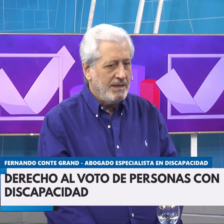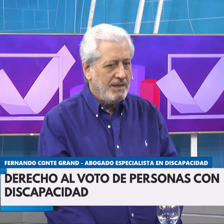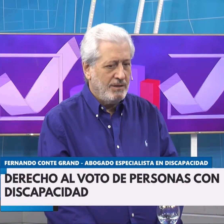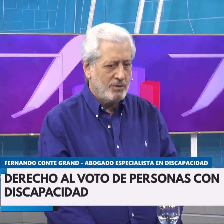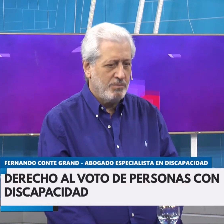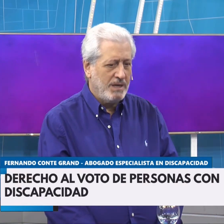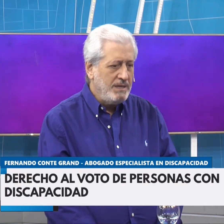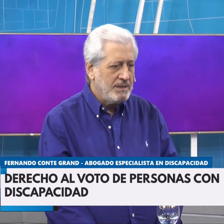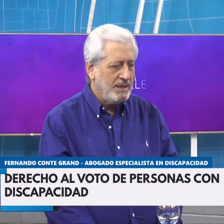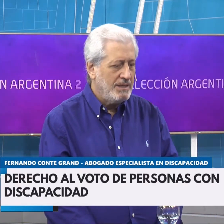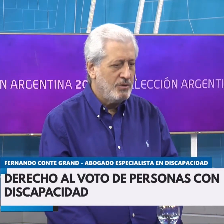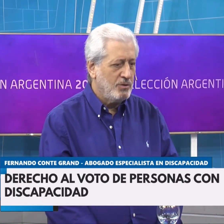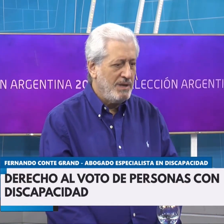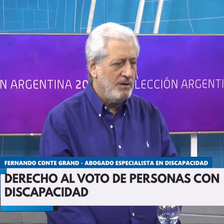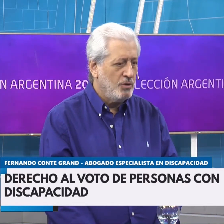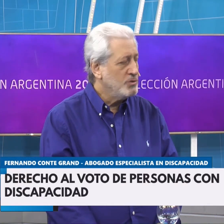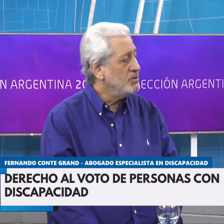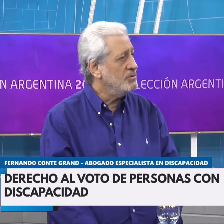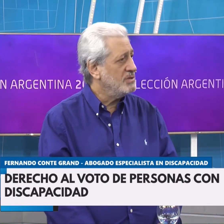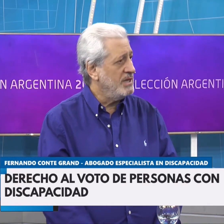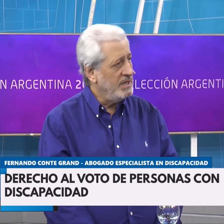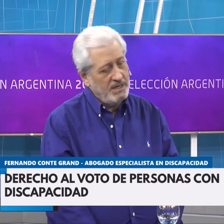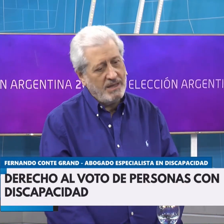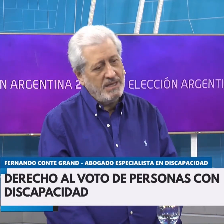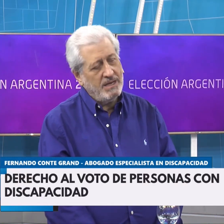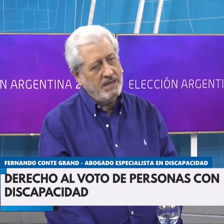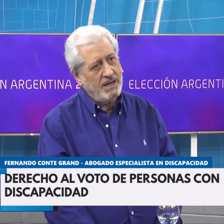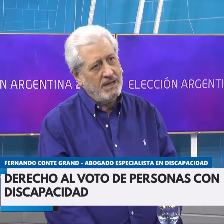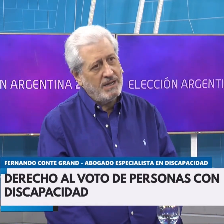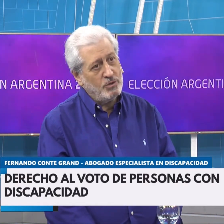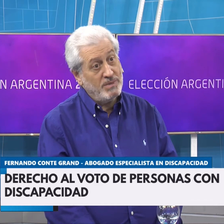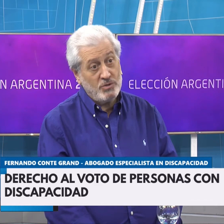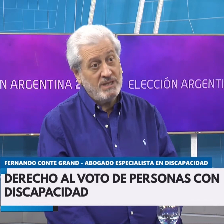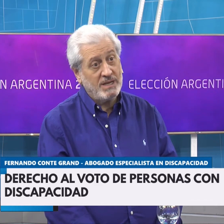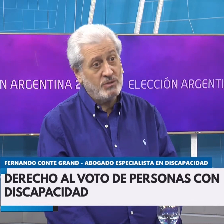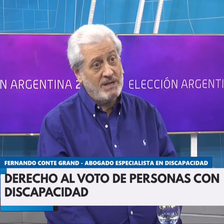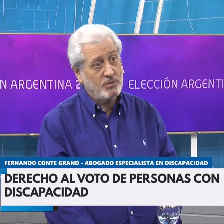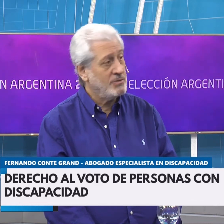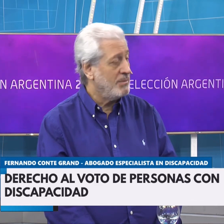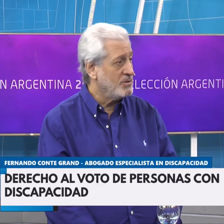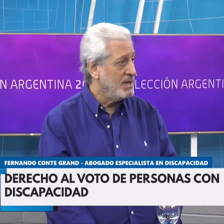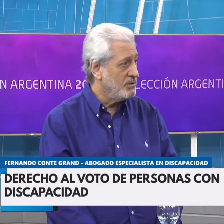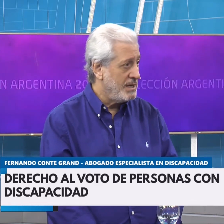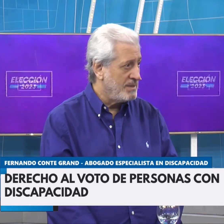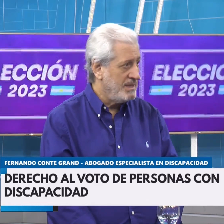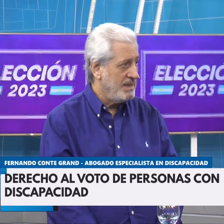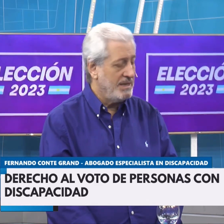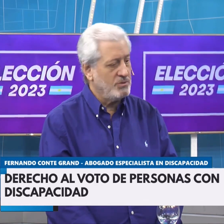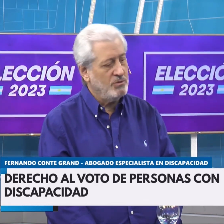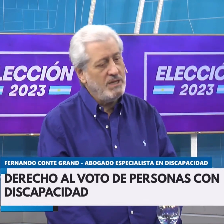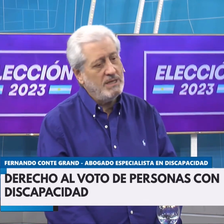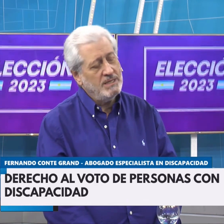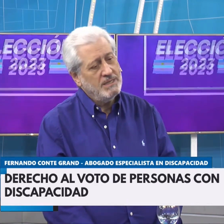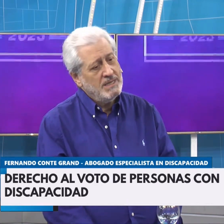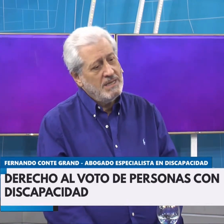eh en nuestro país en el año 2008 se adhiere a la convención internacional sobre derecho de las personas con discapacidad